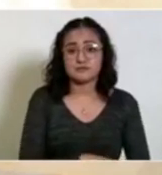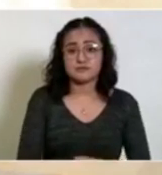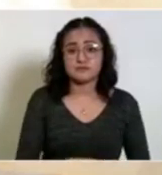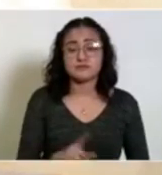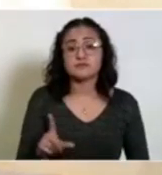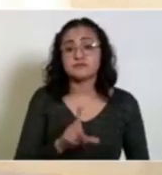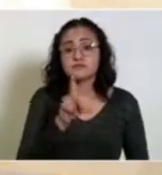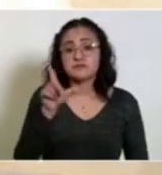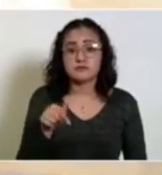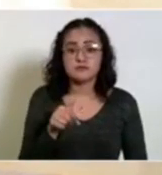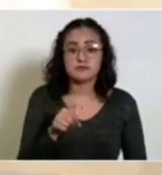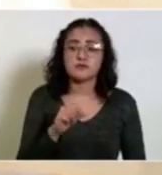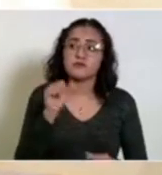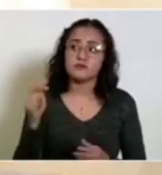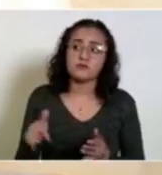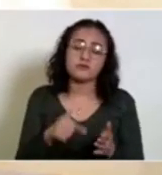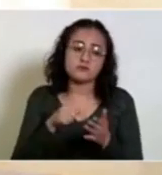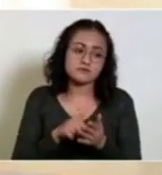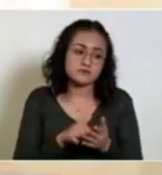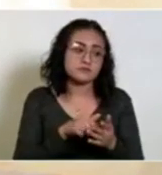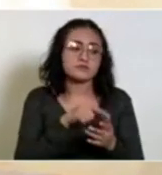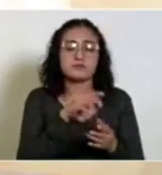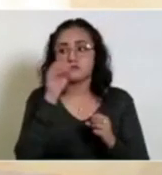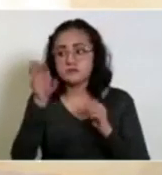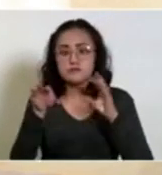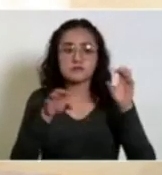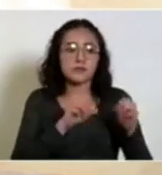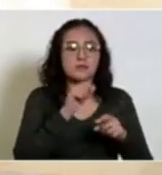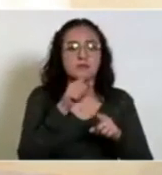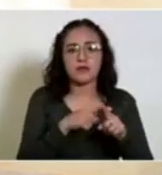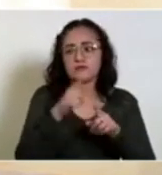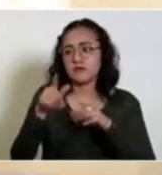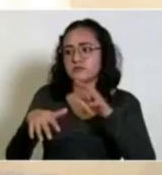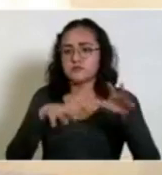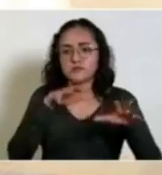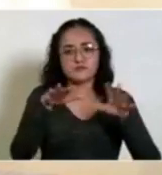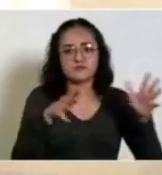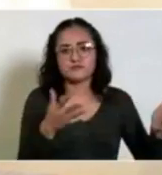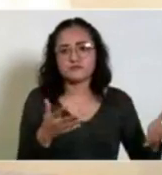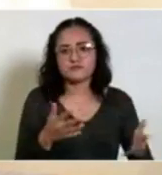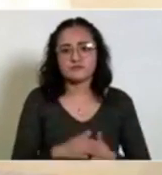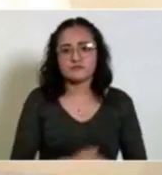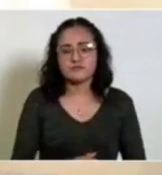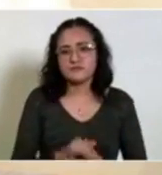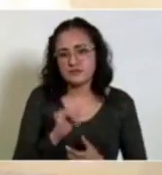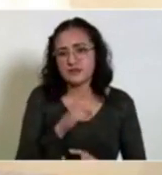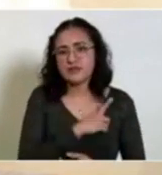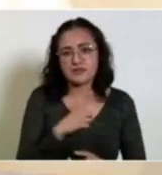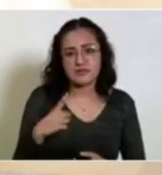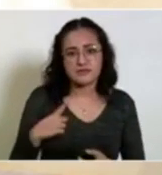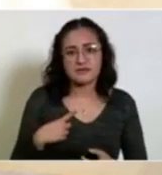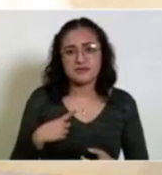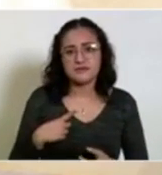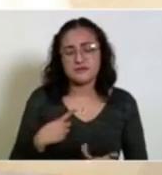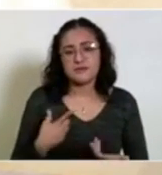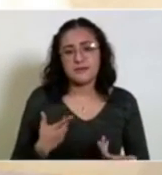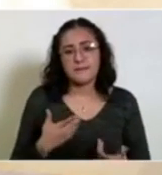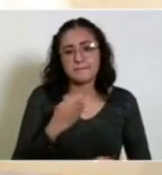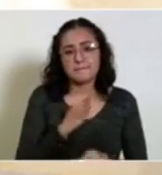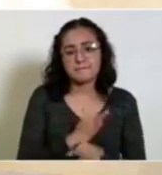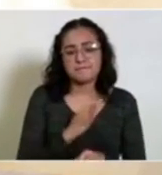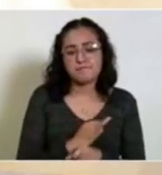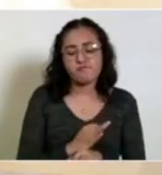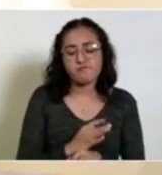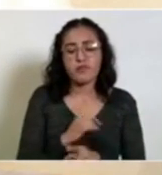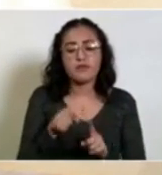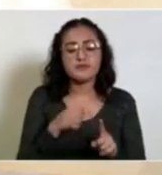y después se van a ir a otro lugar y otros más si deberíamos se debiera